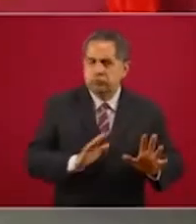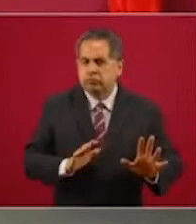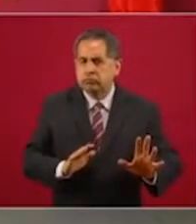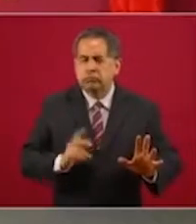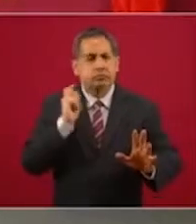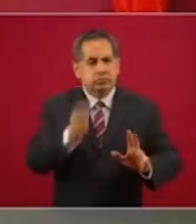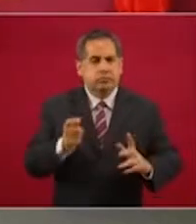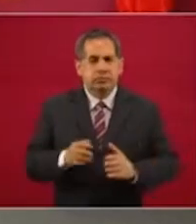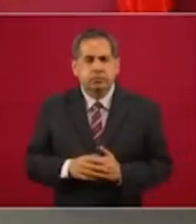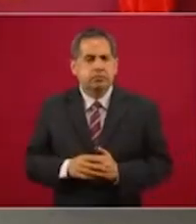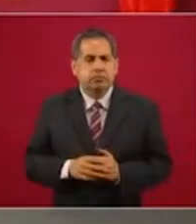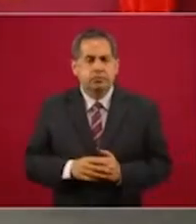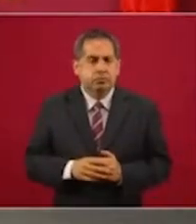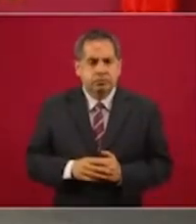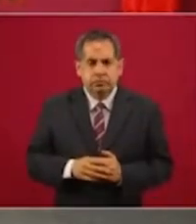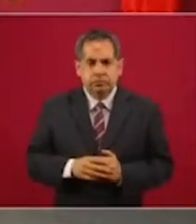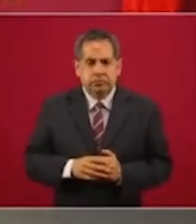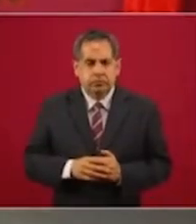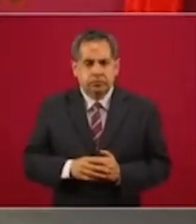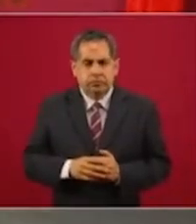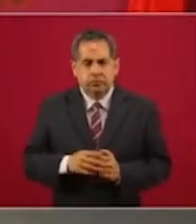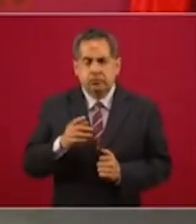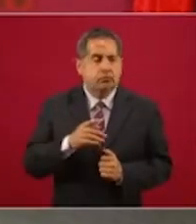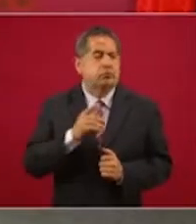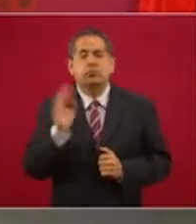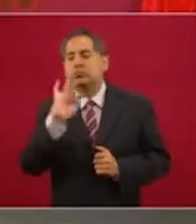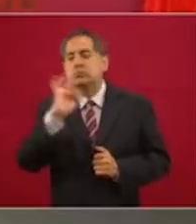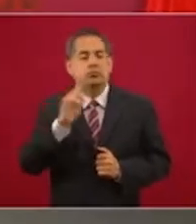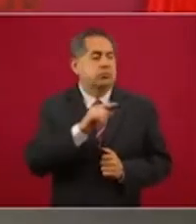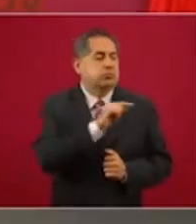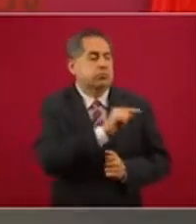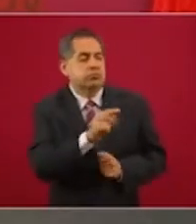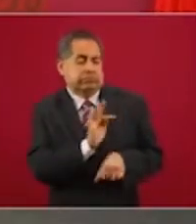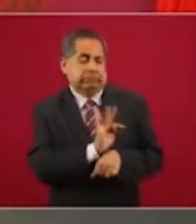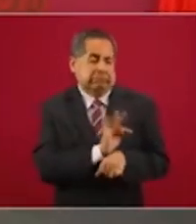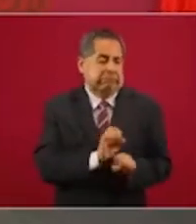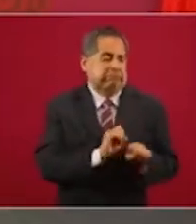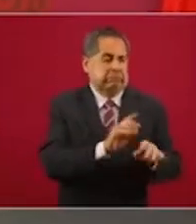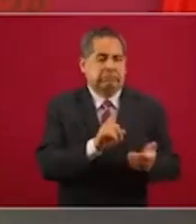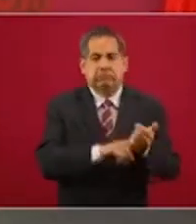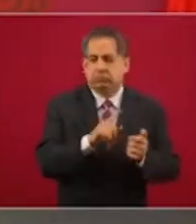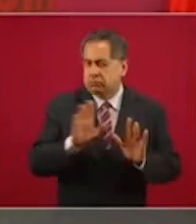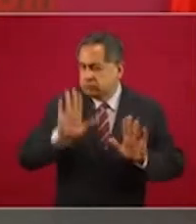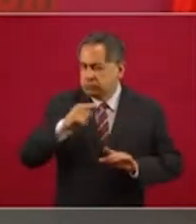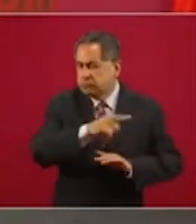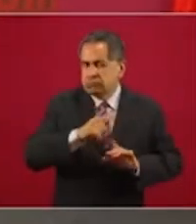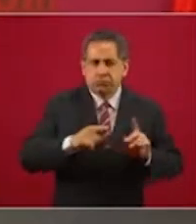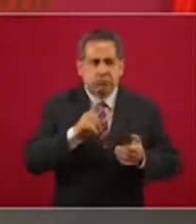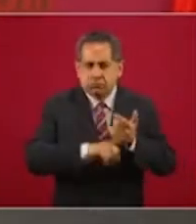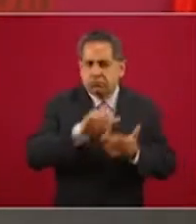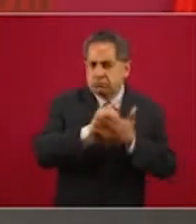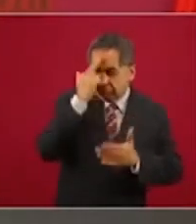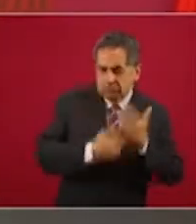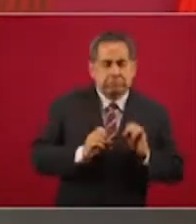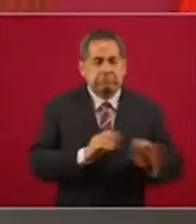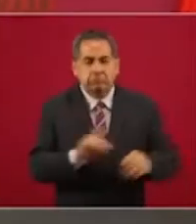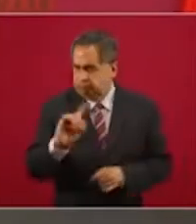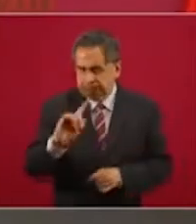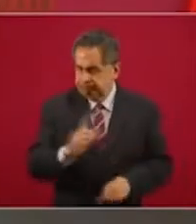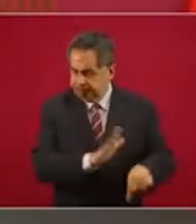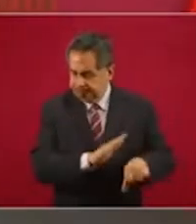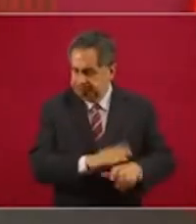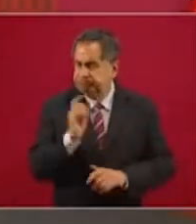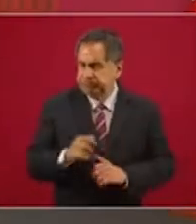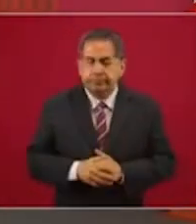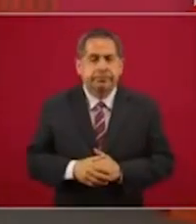se trata de dar privilegios o impunidad a presuntos delincuentes de modo que